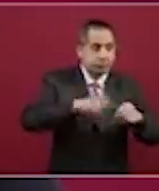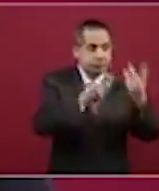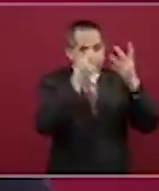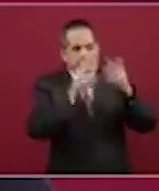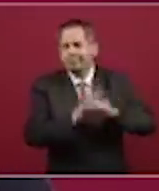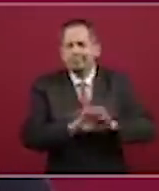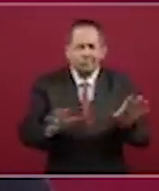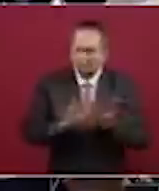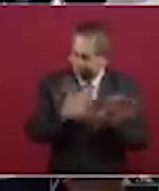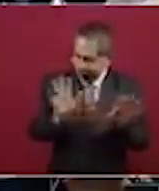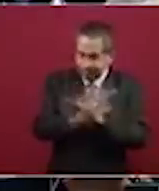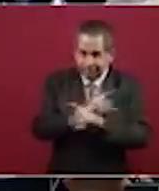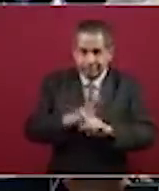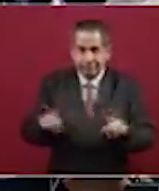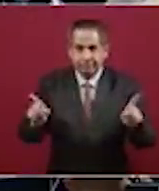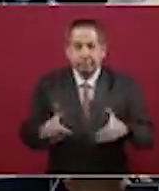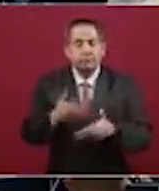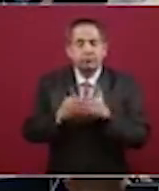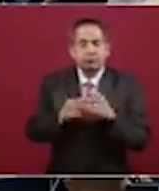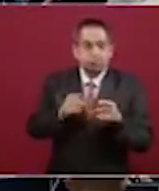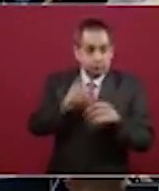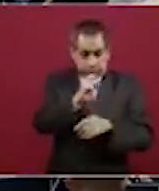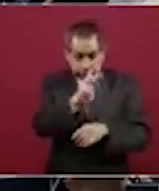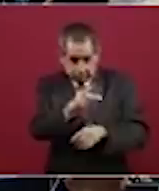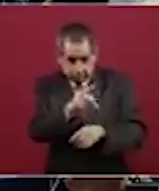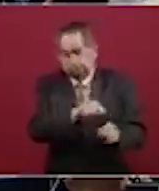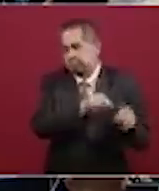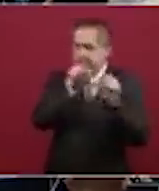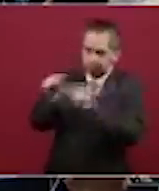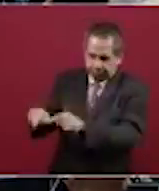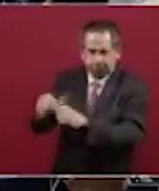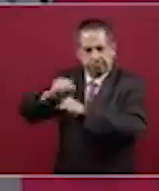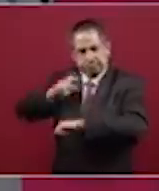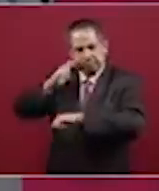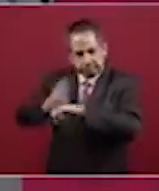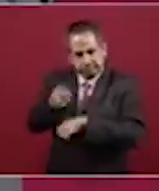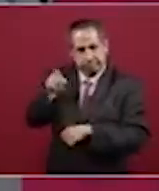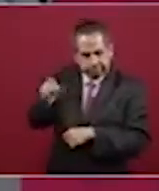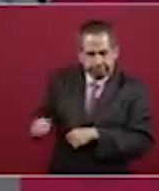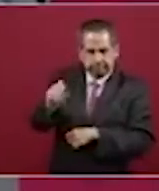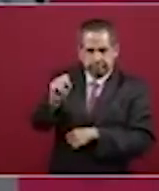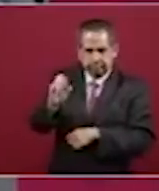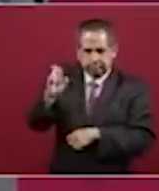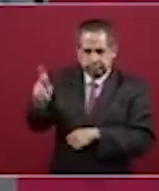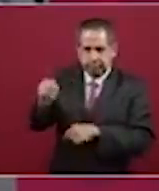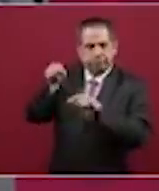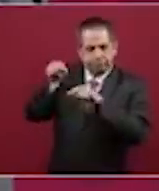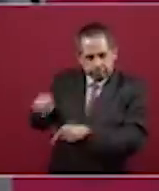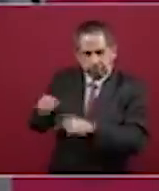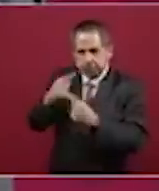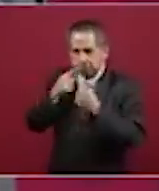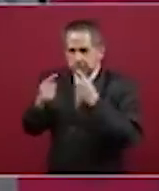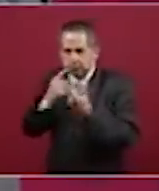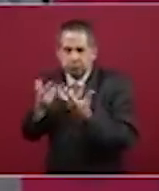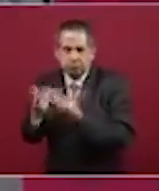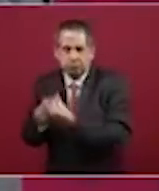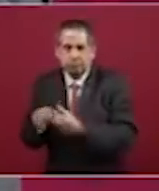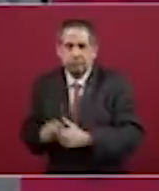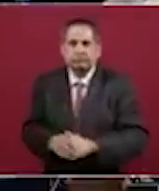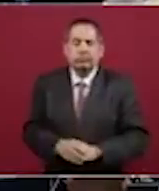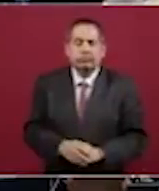todo completamente. En este caso, Educación Pública corresponde y ahí que se dé el diálogo.